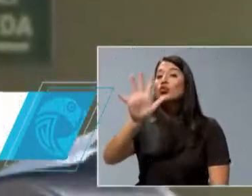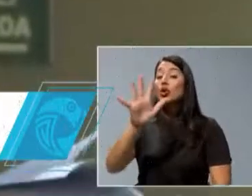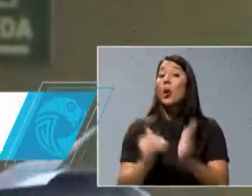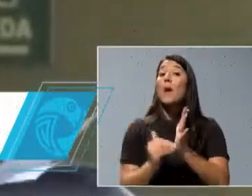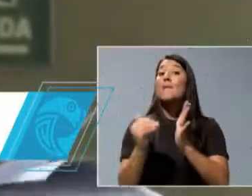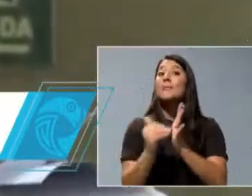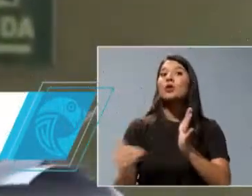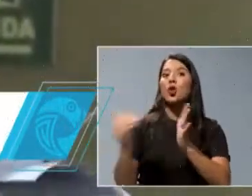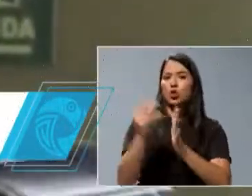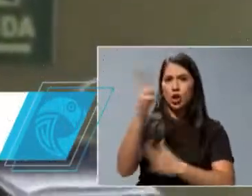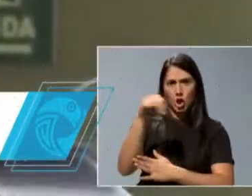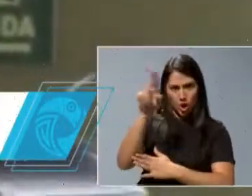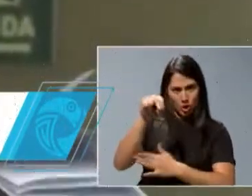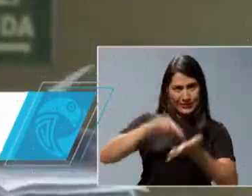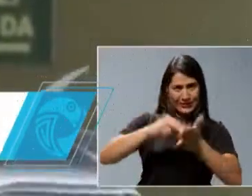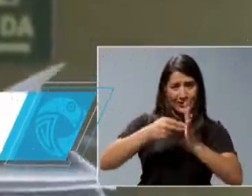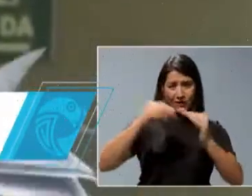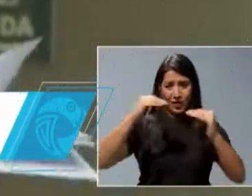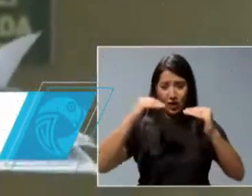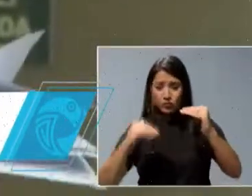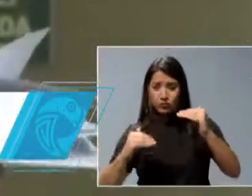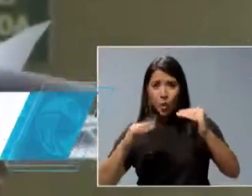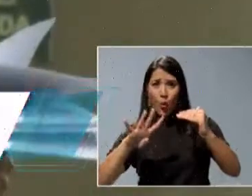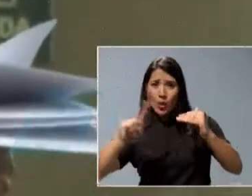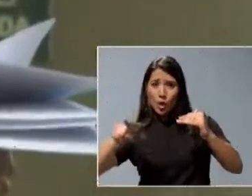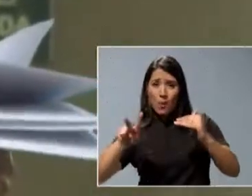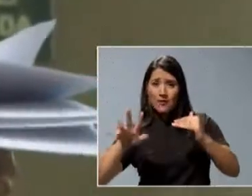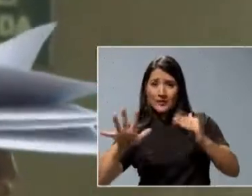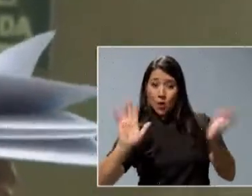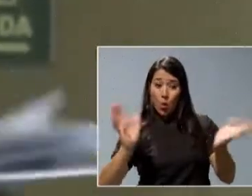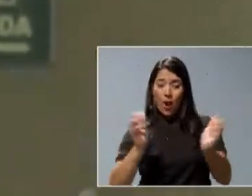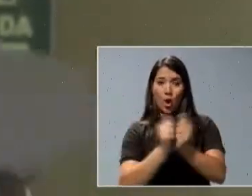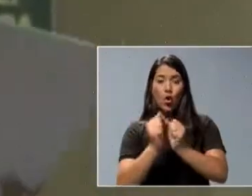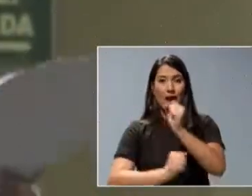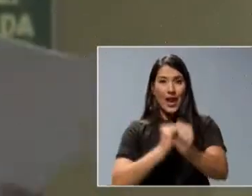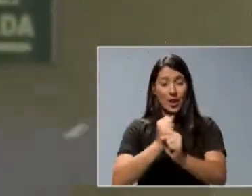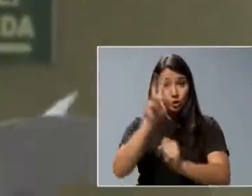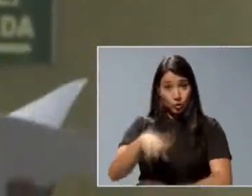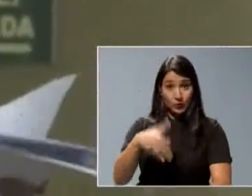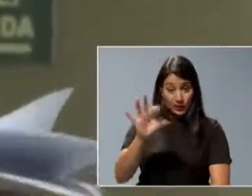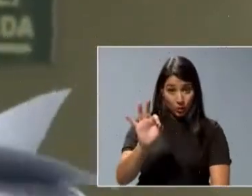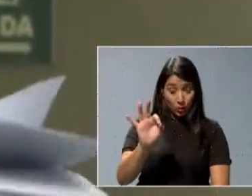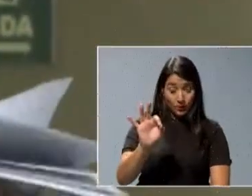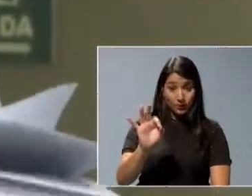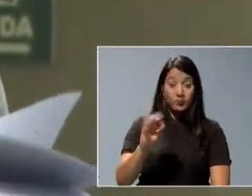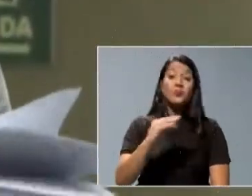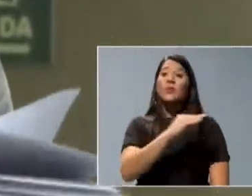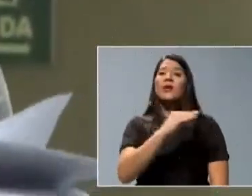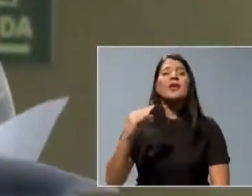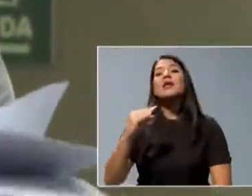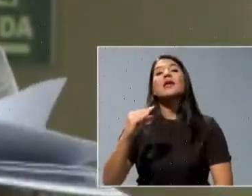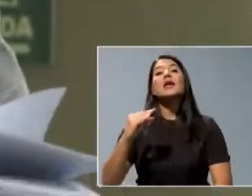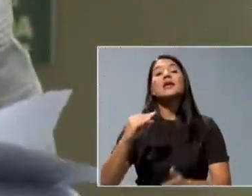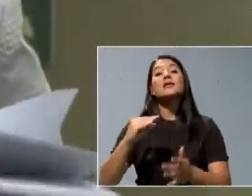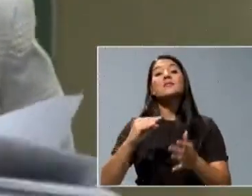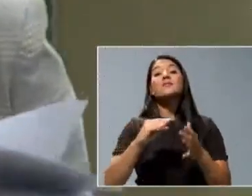un decrecimiento de 4.25 en relación con el 2019 y equivale a un